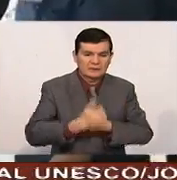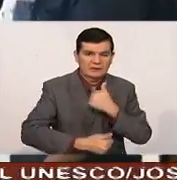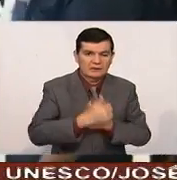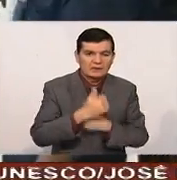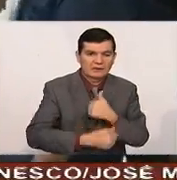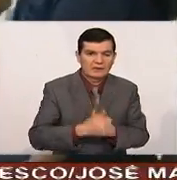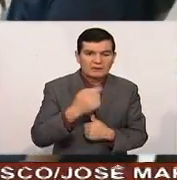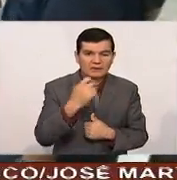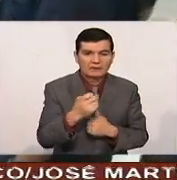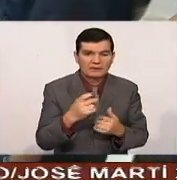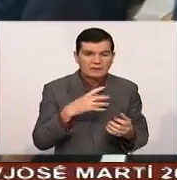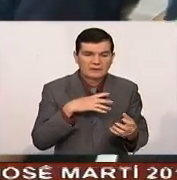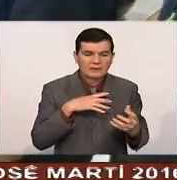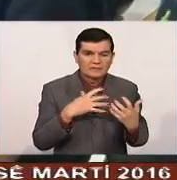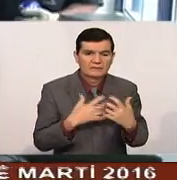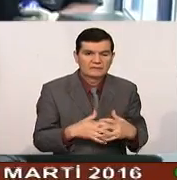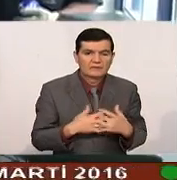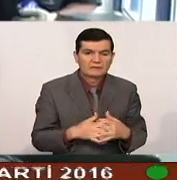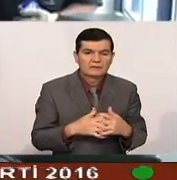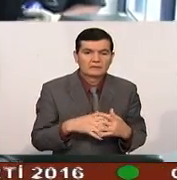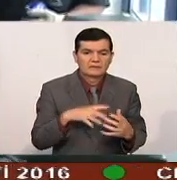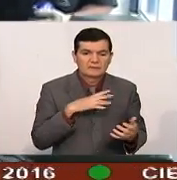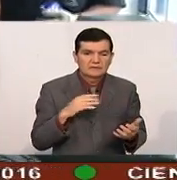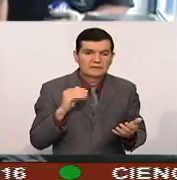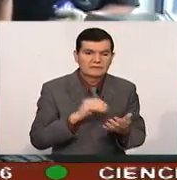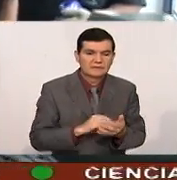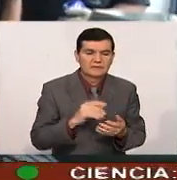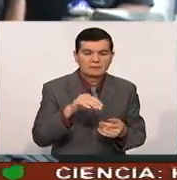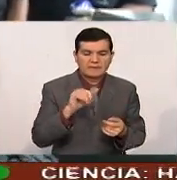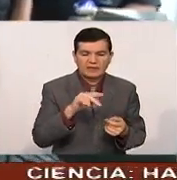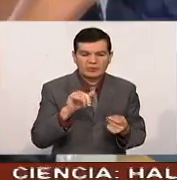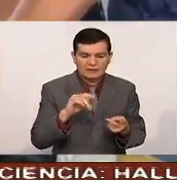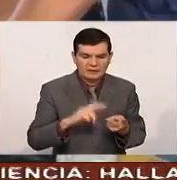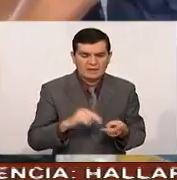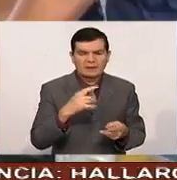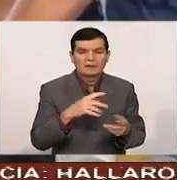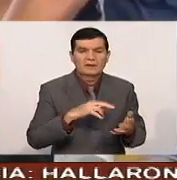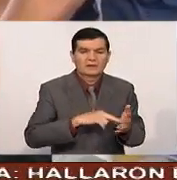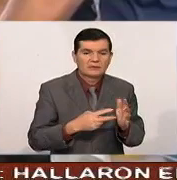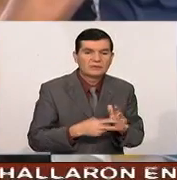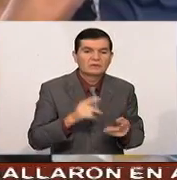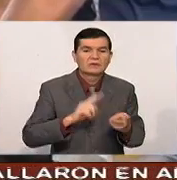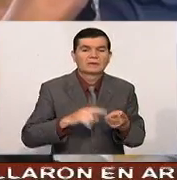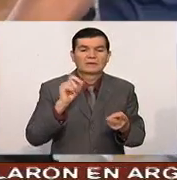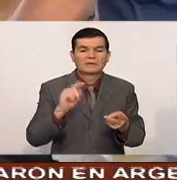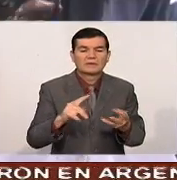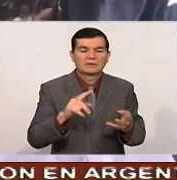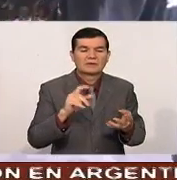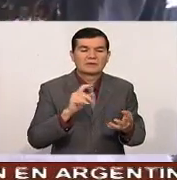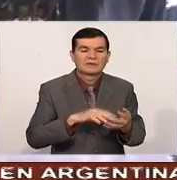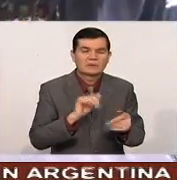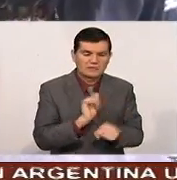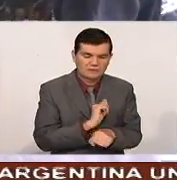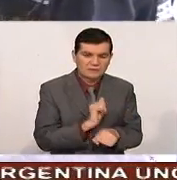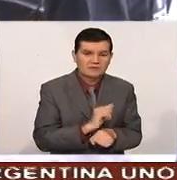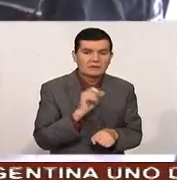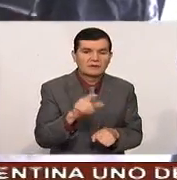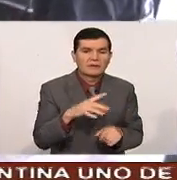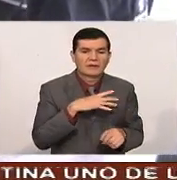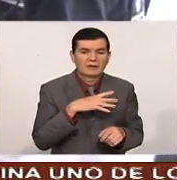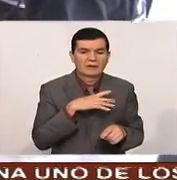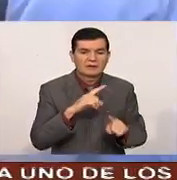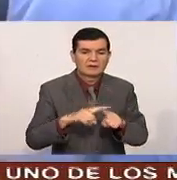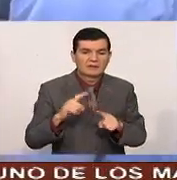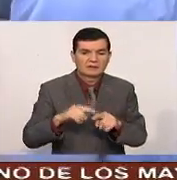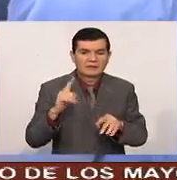asociadas con este sector de automotriz, donde podemos citar mecatrónica, industrial, la propia ingeniería en automotriz, pues son